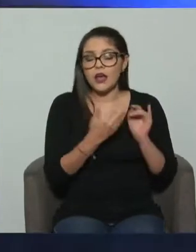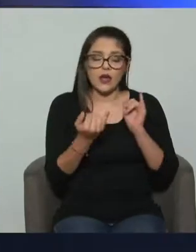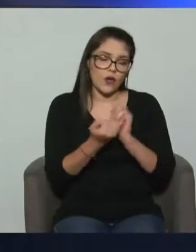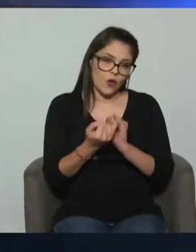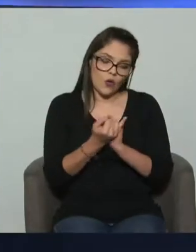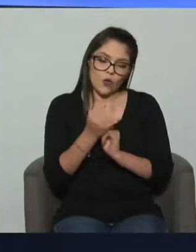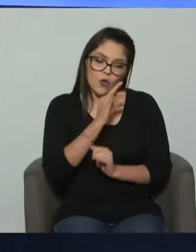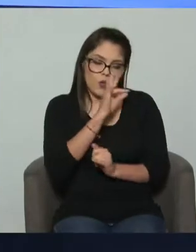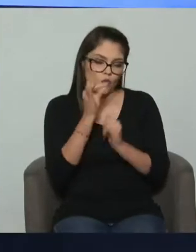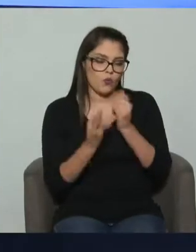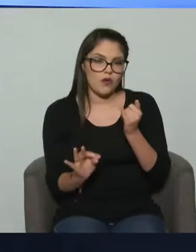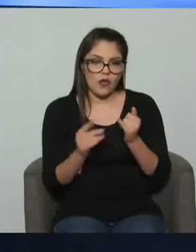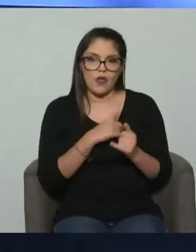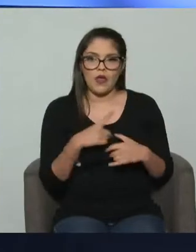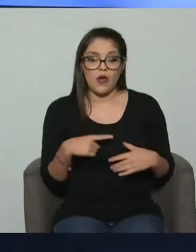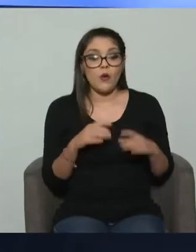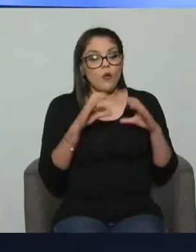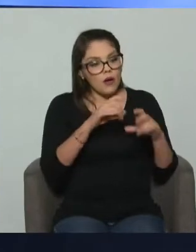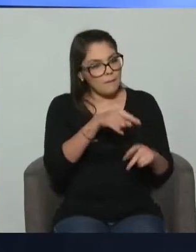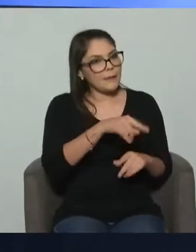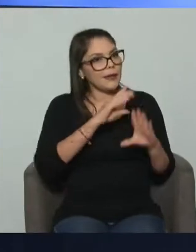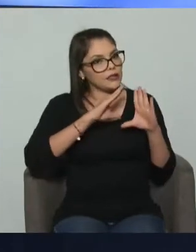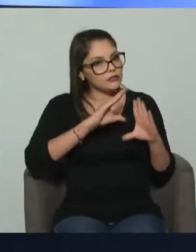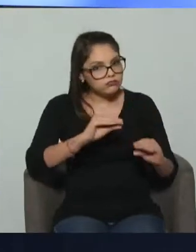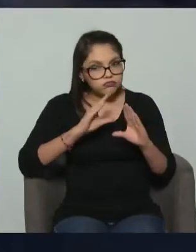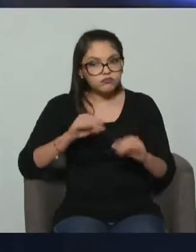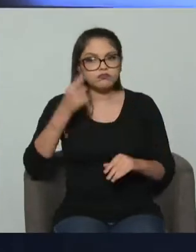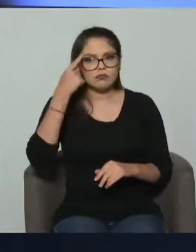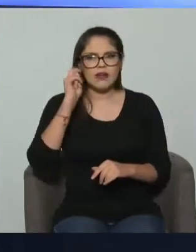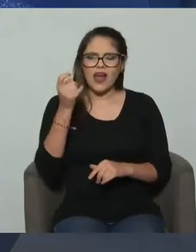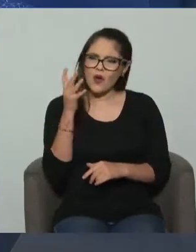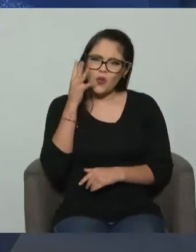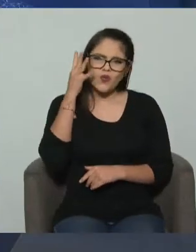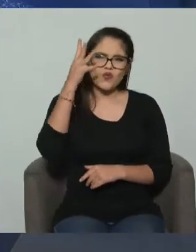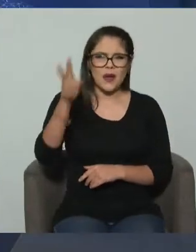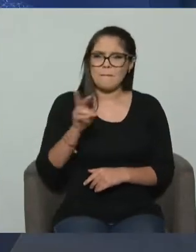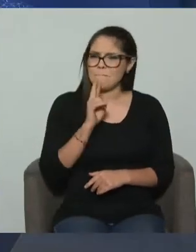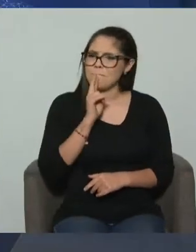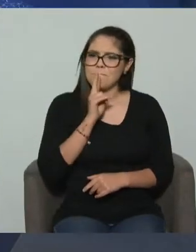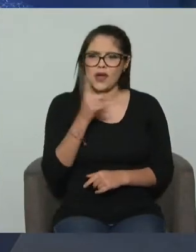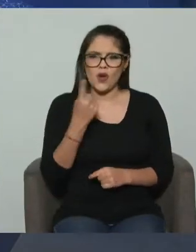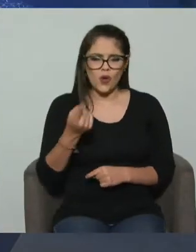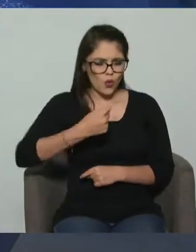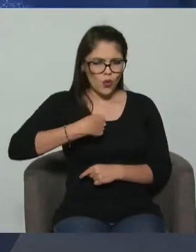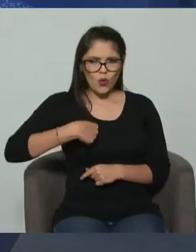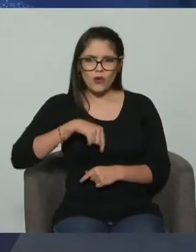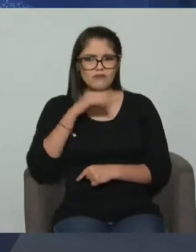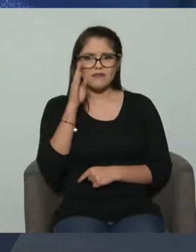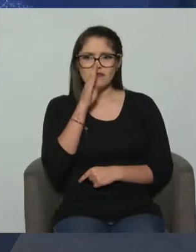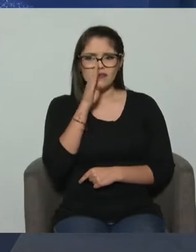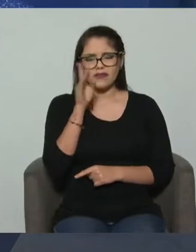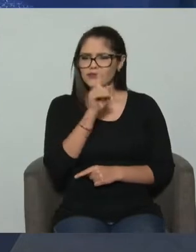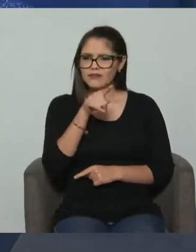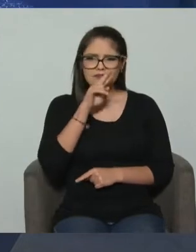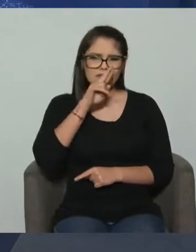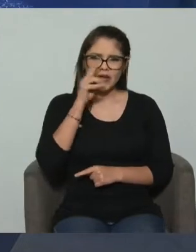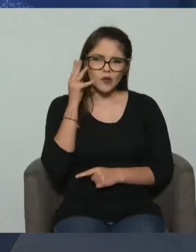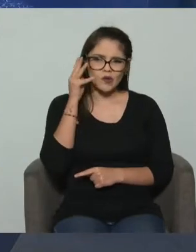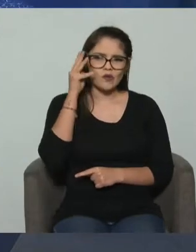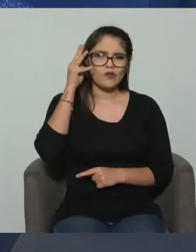el futuro, son el presente de cualquier sociedad, de cualquier país, y